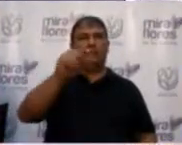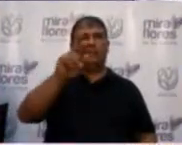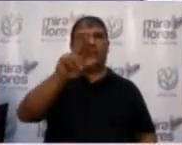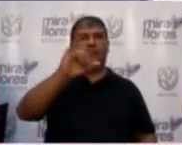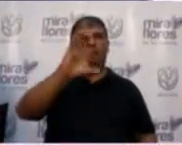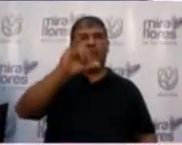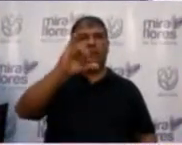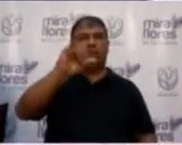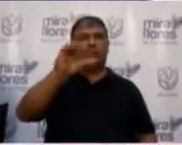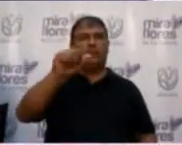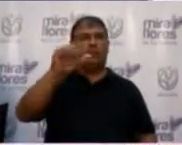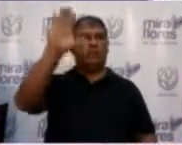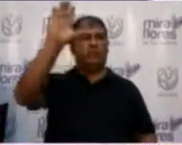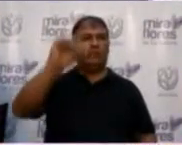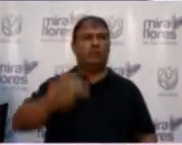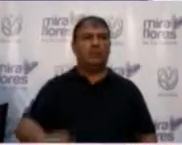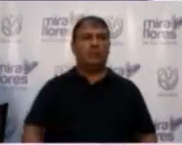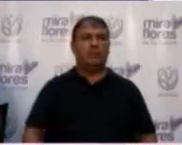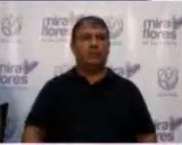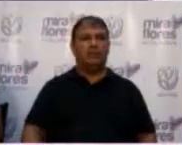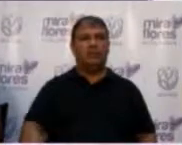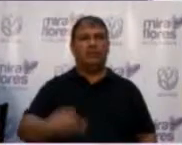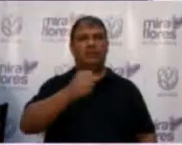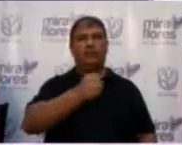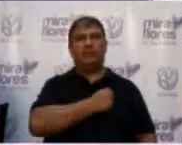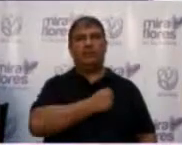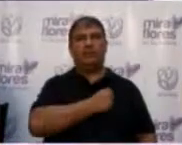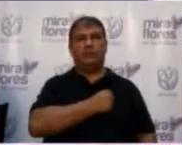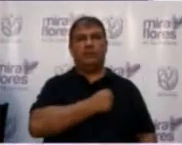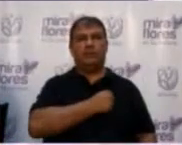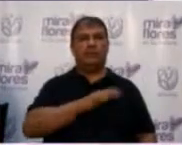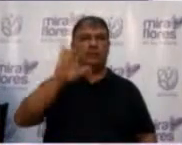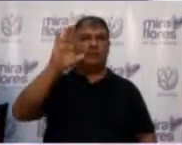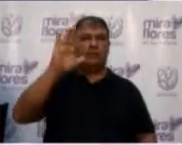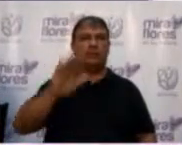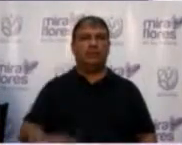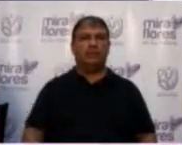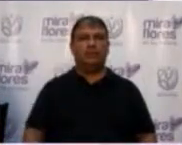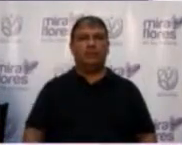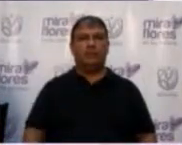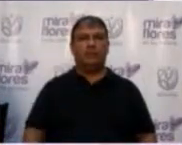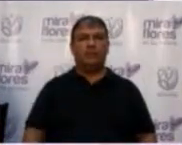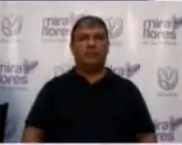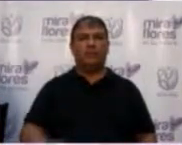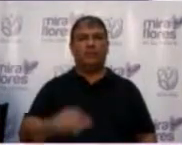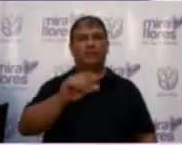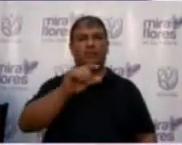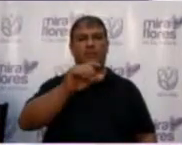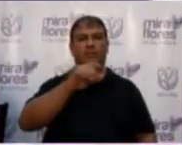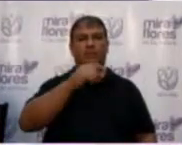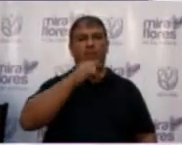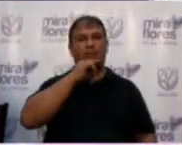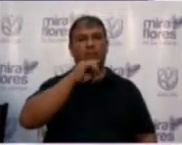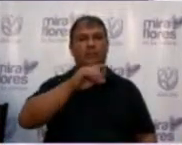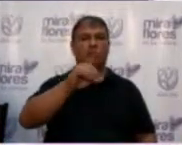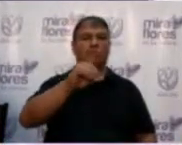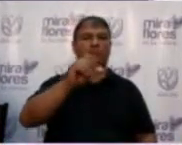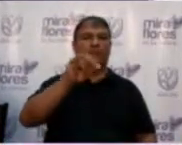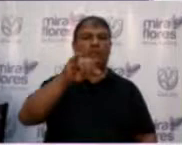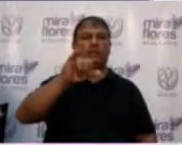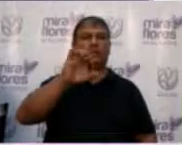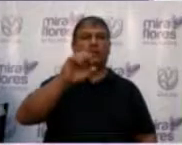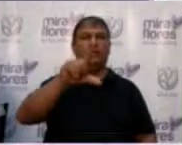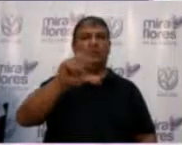Río Jiménez de Olavide. Señora Susana Stiglitz Watson. Señorita Daniela Lozano Vítor.